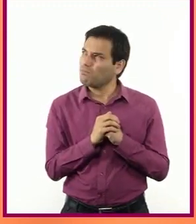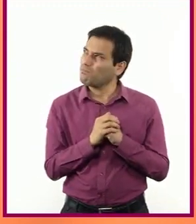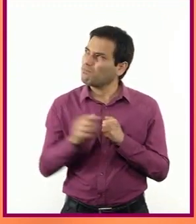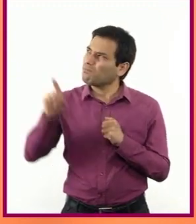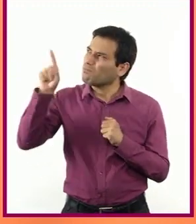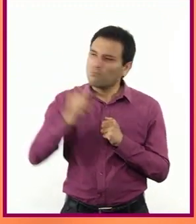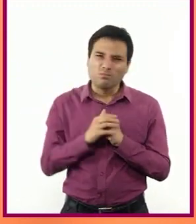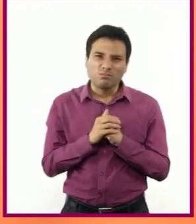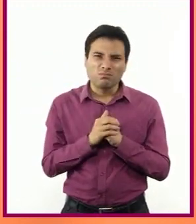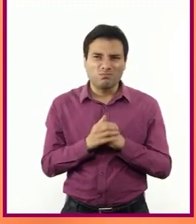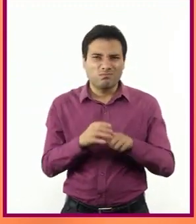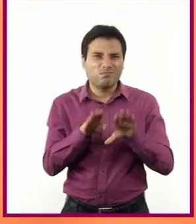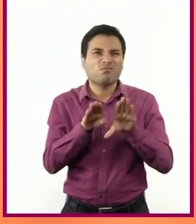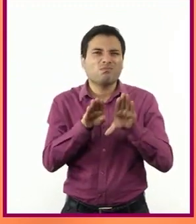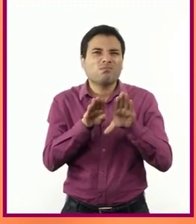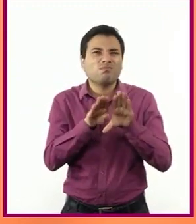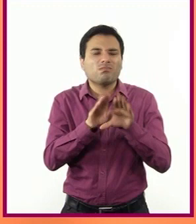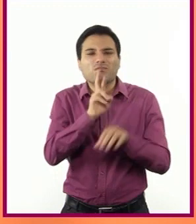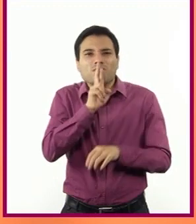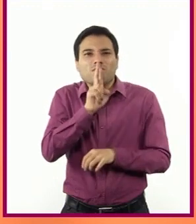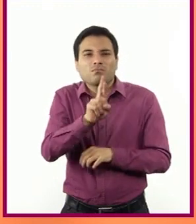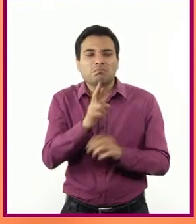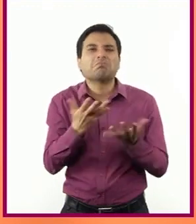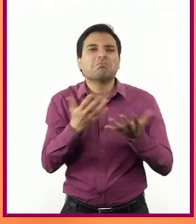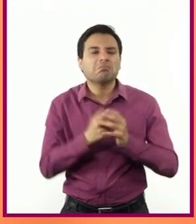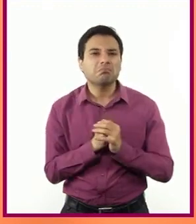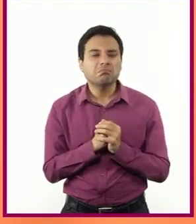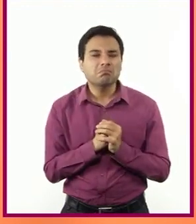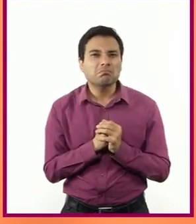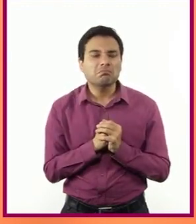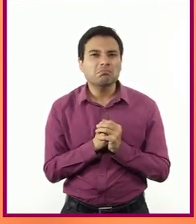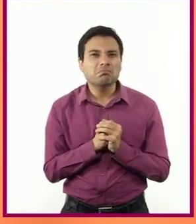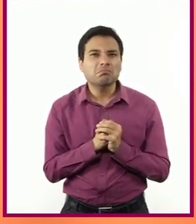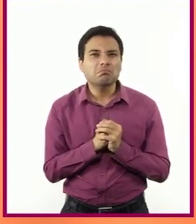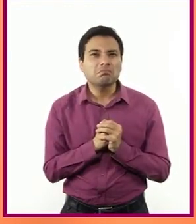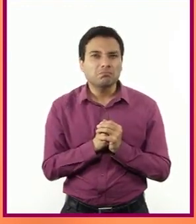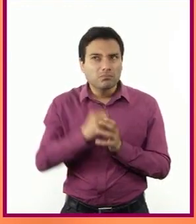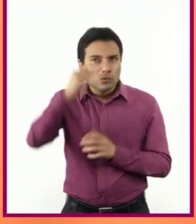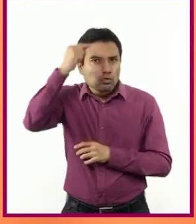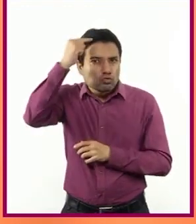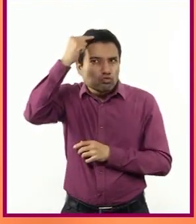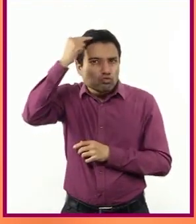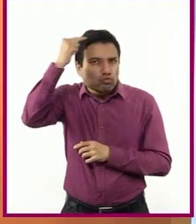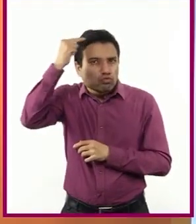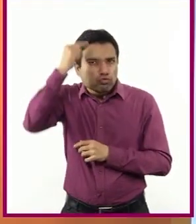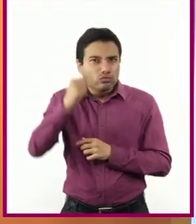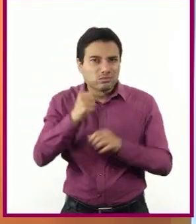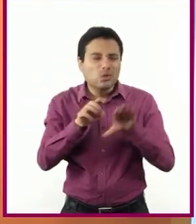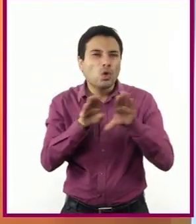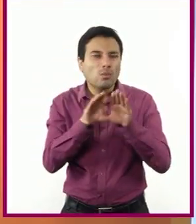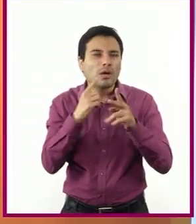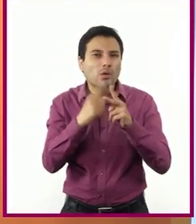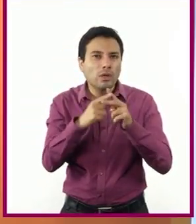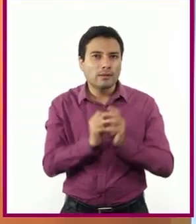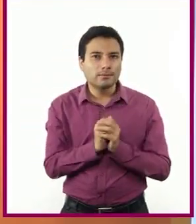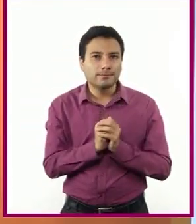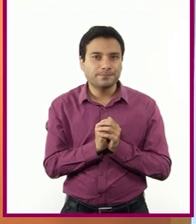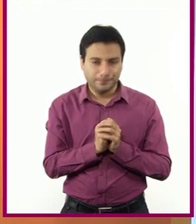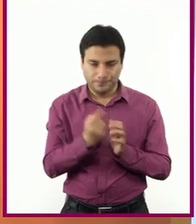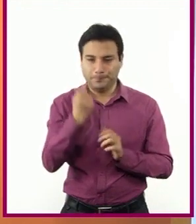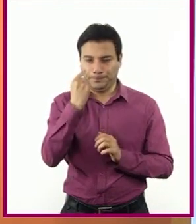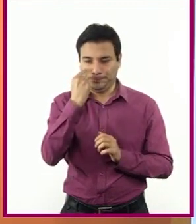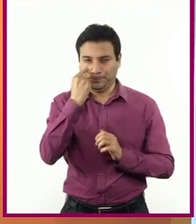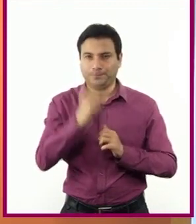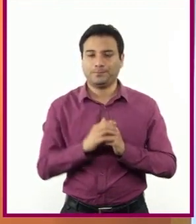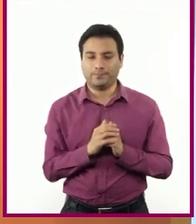le hacemos para determinar el significado de una potencia con exponente negativo? Podemos analizar las potencias